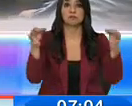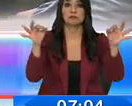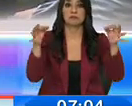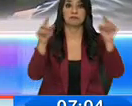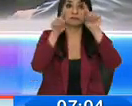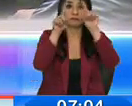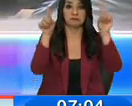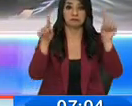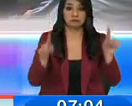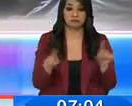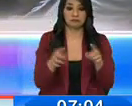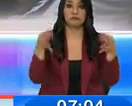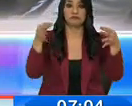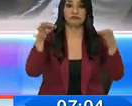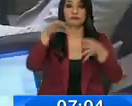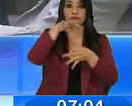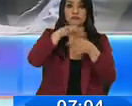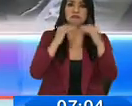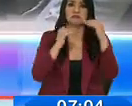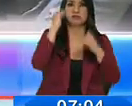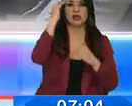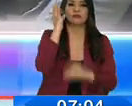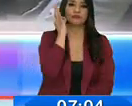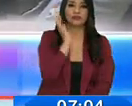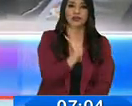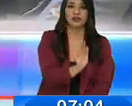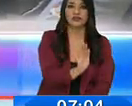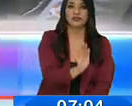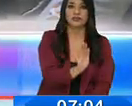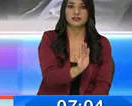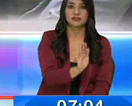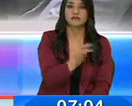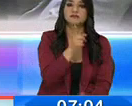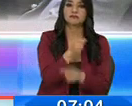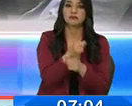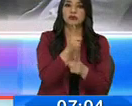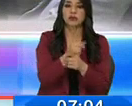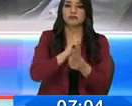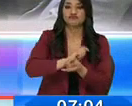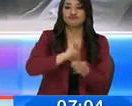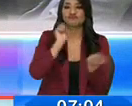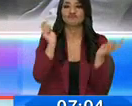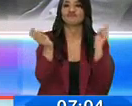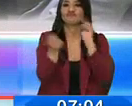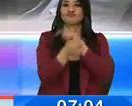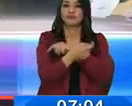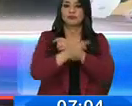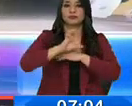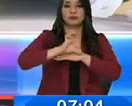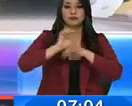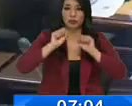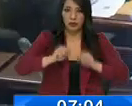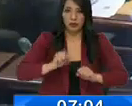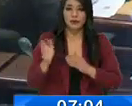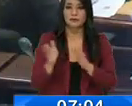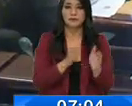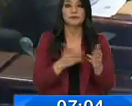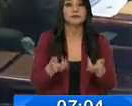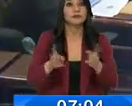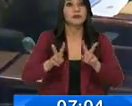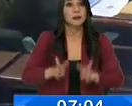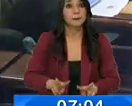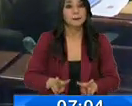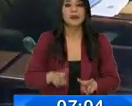votación existan más mujeres y en esa medida lograr transformar profundamente el país. También se aborda la